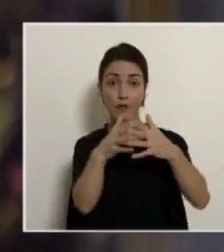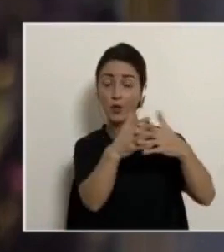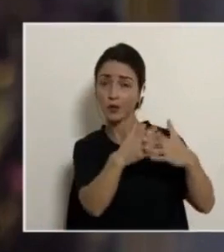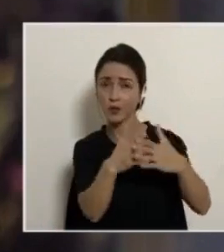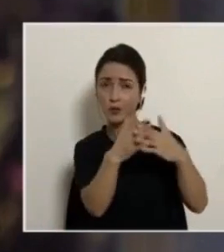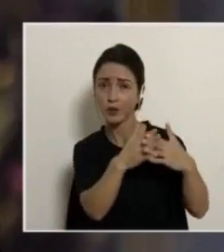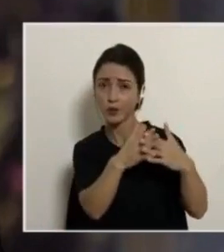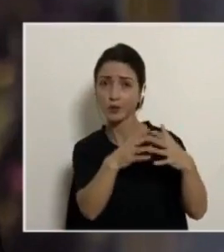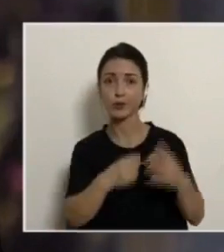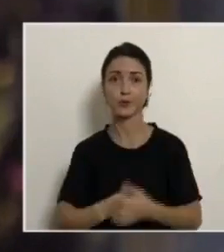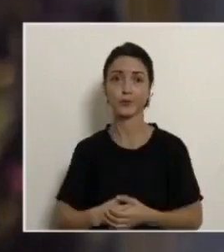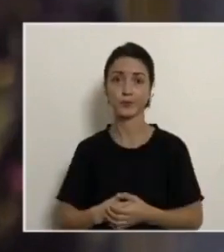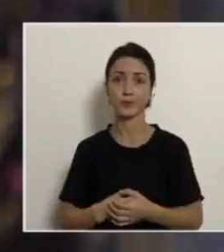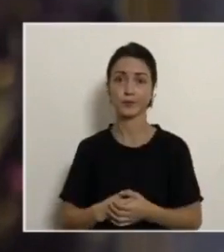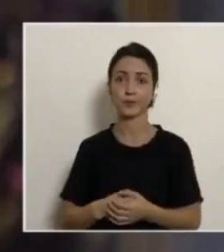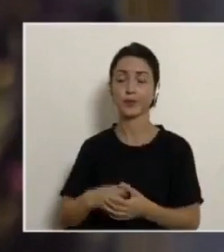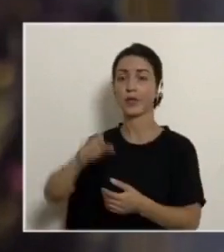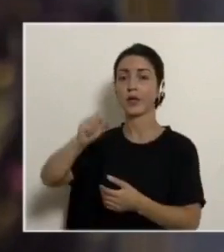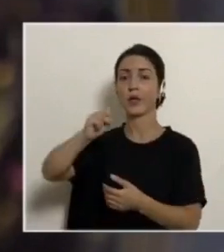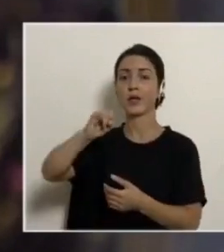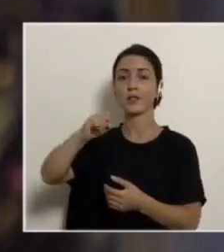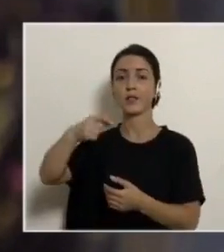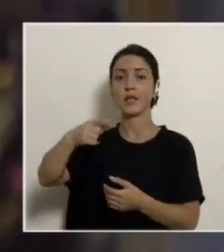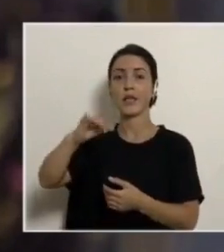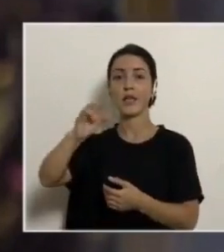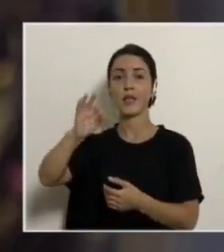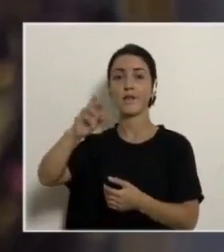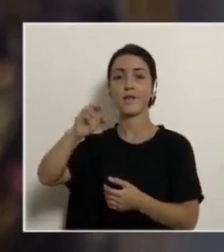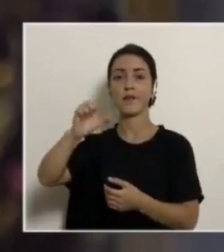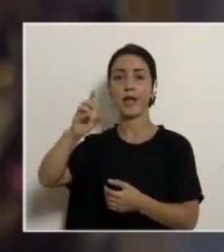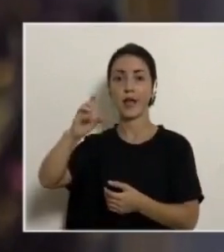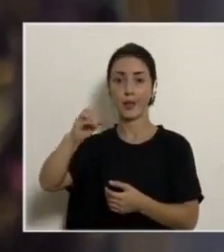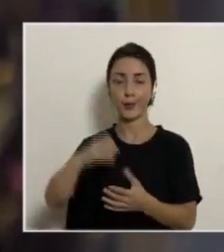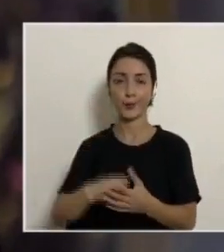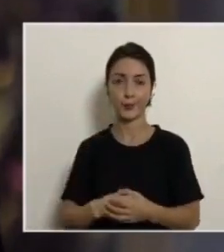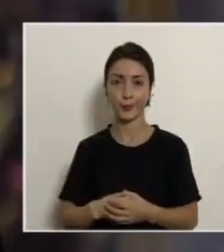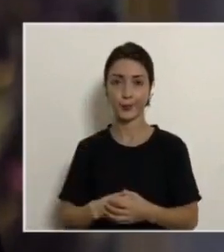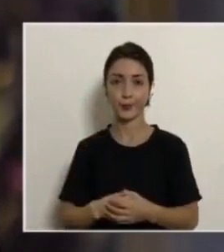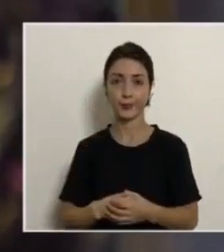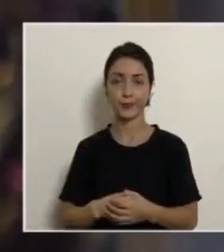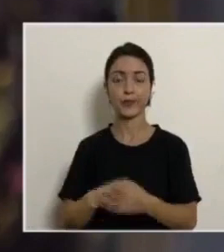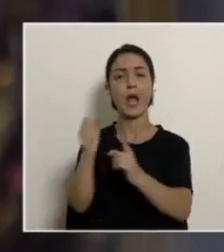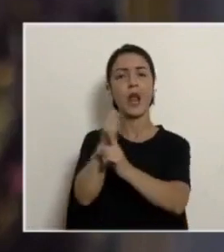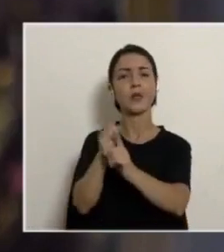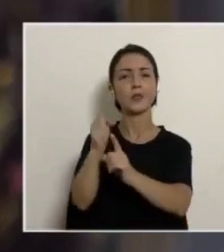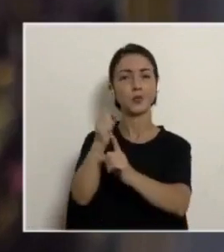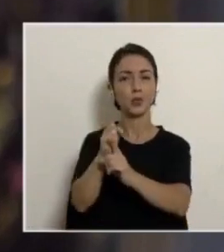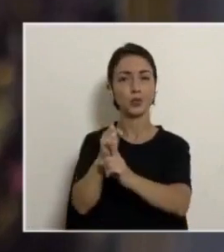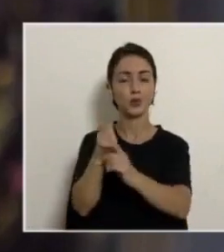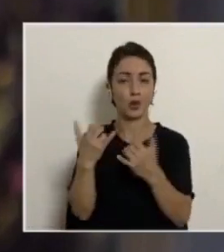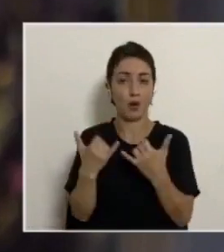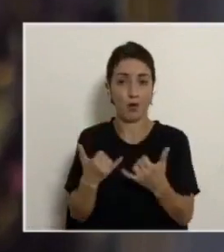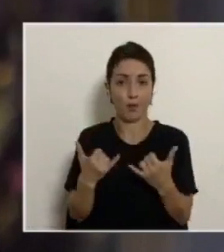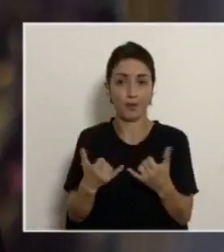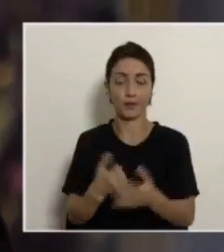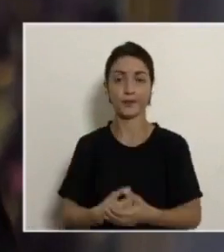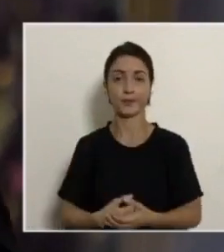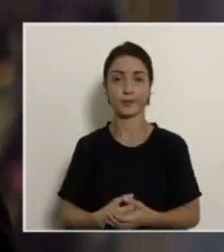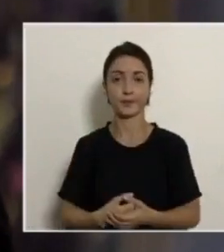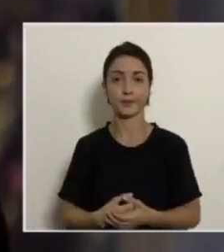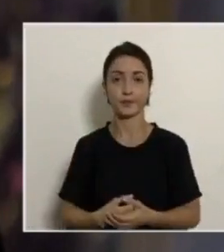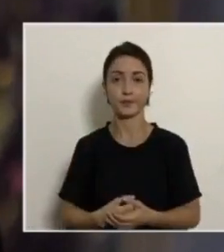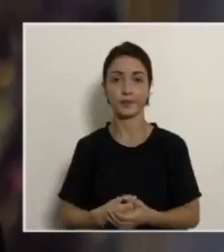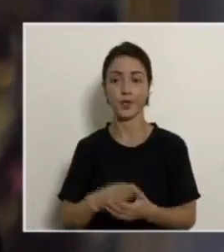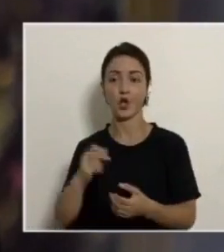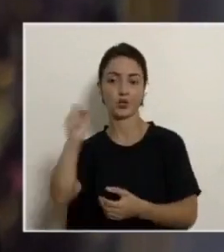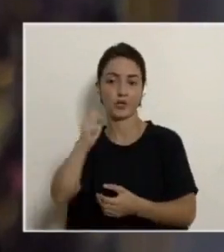estadounidense. Entonces, Sigifredo, en cuanto a la situación que se está presentando, no solo